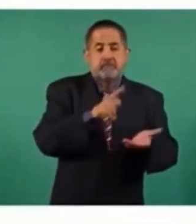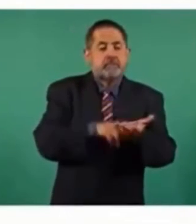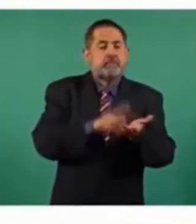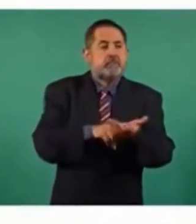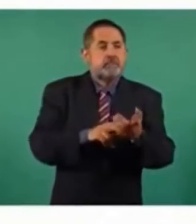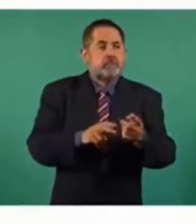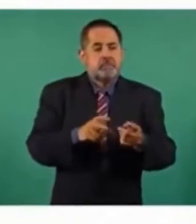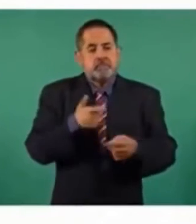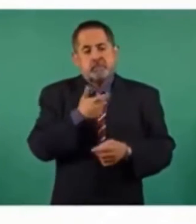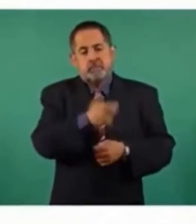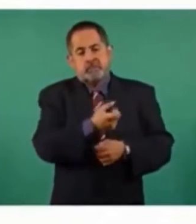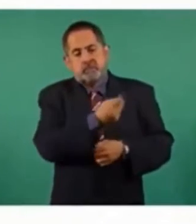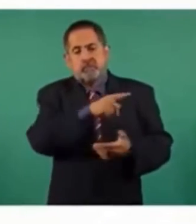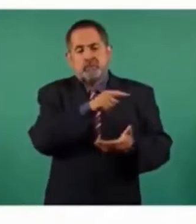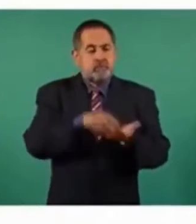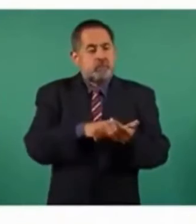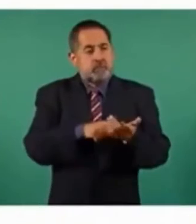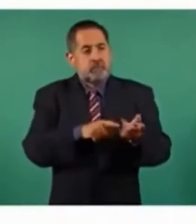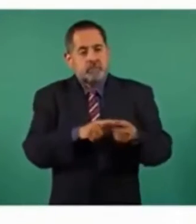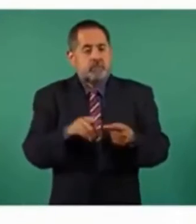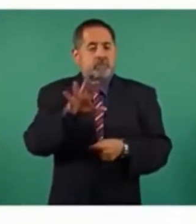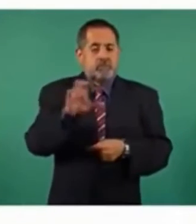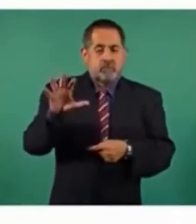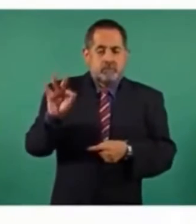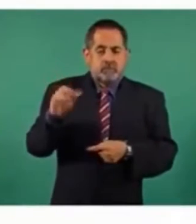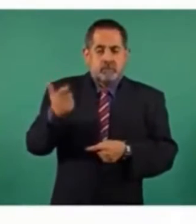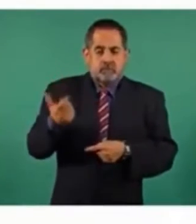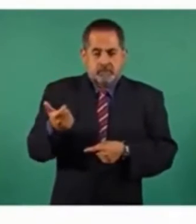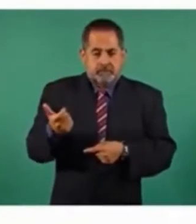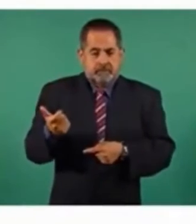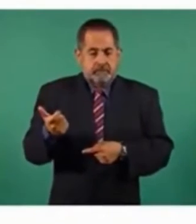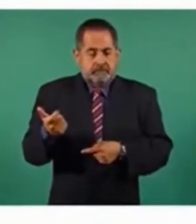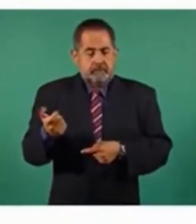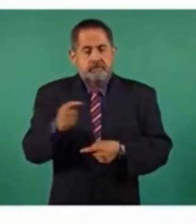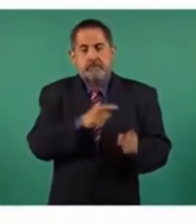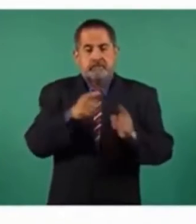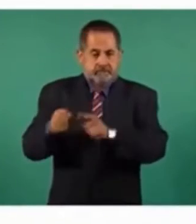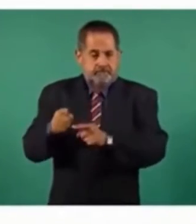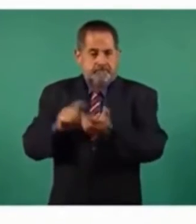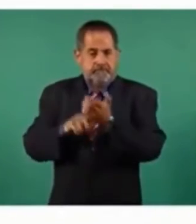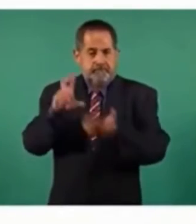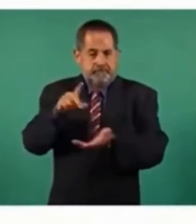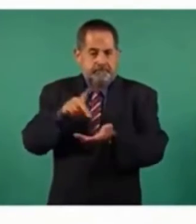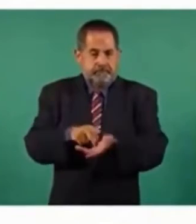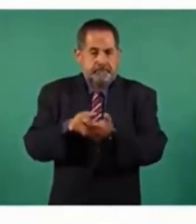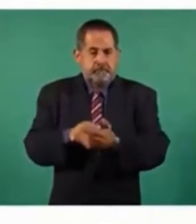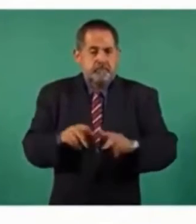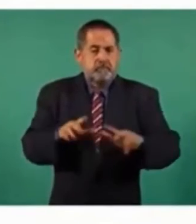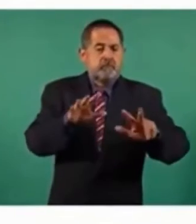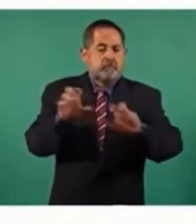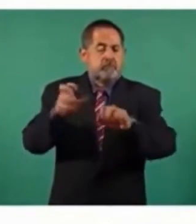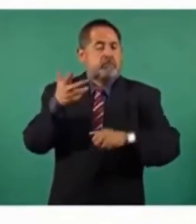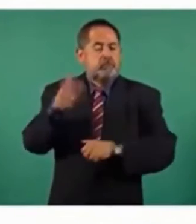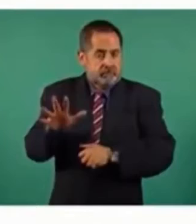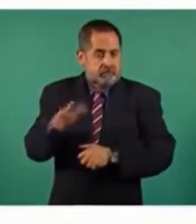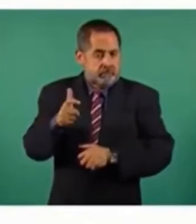en promedio, en algunos lugares más, 540 pesos. Y el de 30 kilos, 810